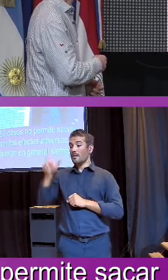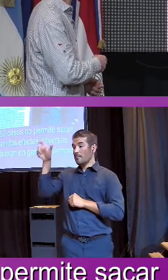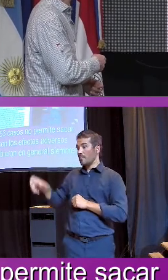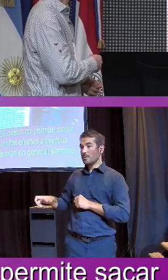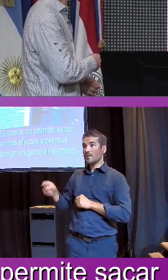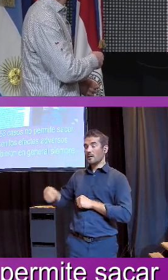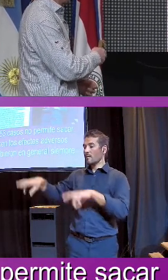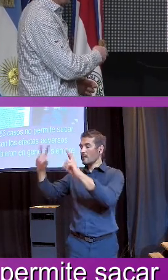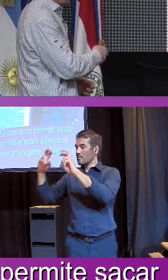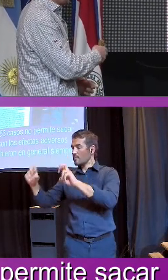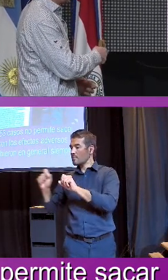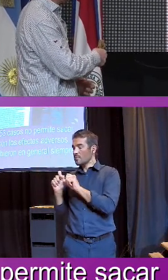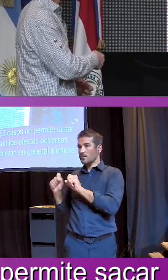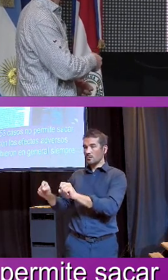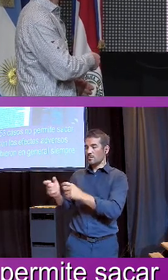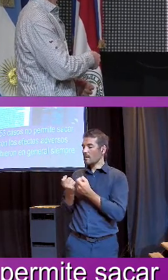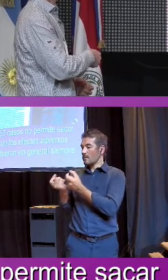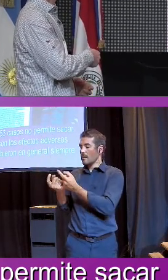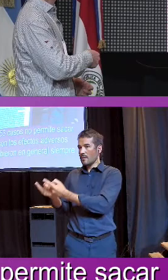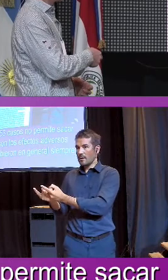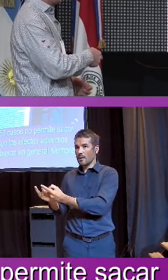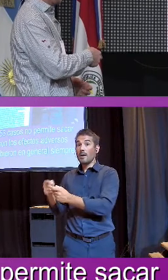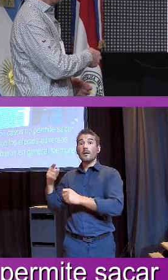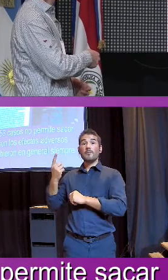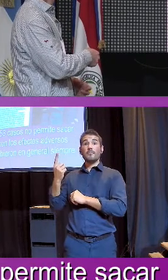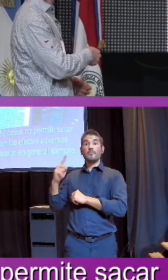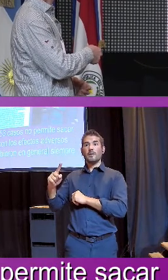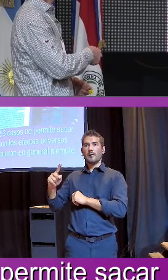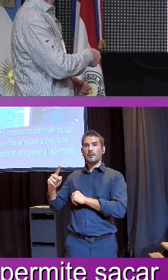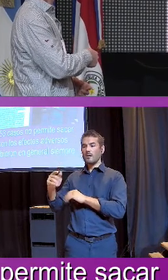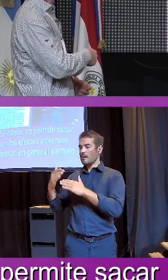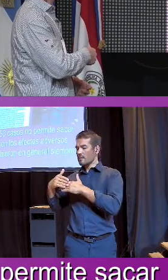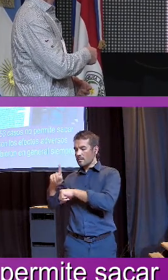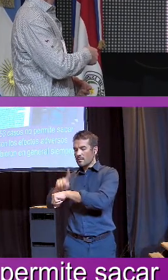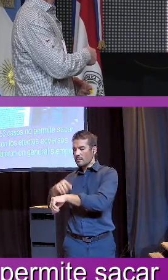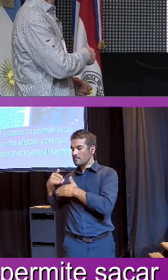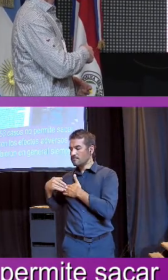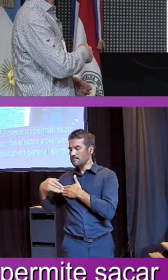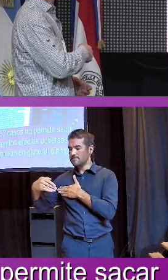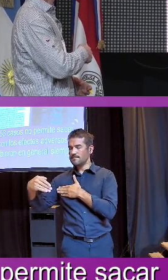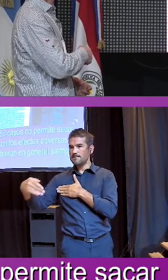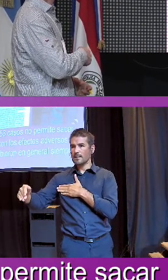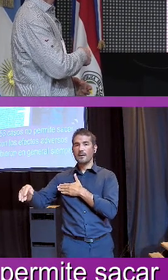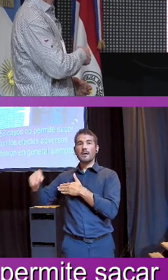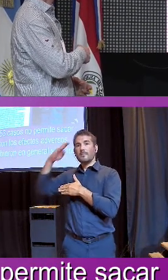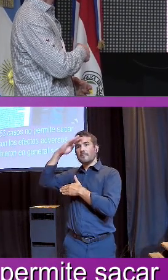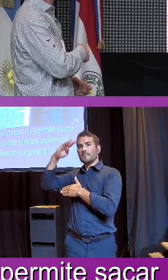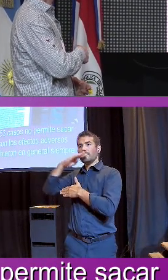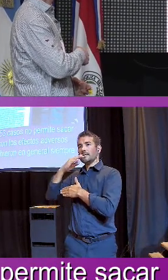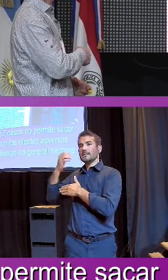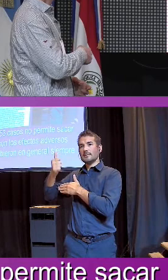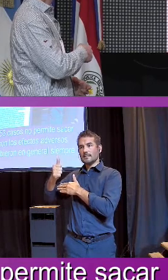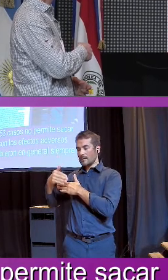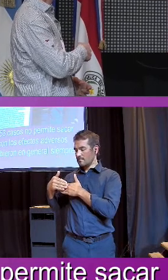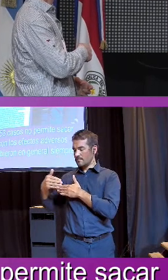sus investigaciones. En este caso se lo dio por 6 meses, ¿sí? Entraron al trabajo 188 niños, pero bueno,